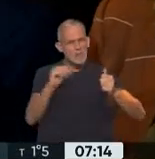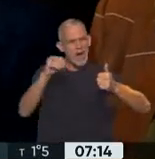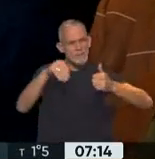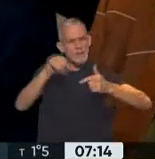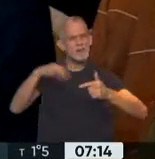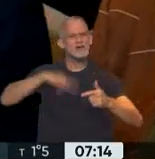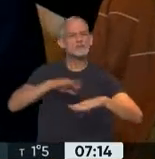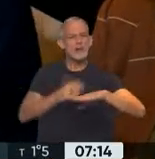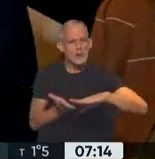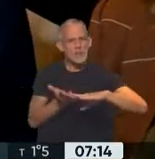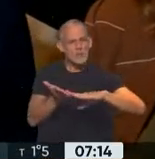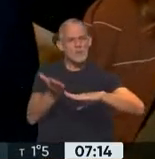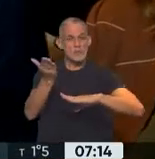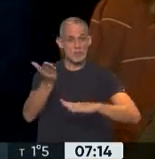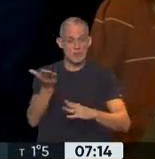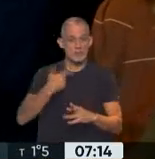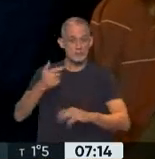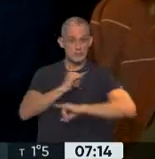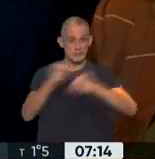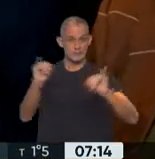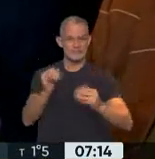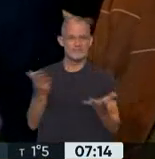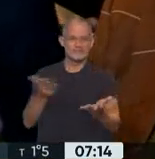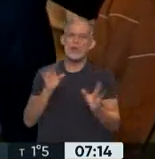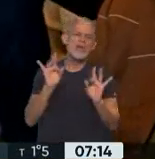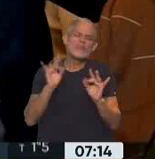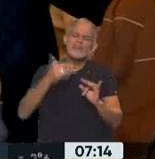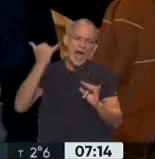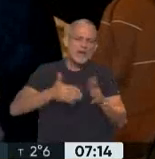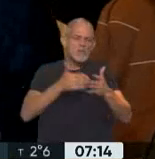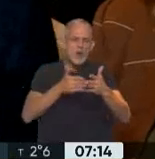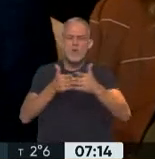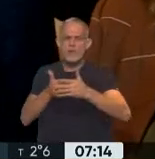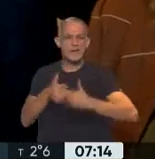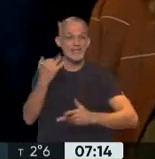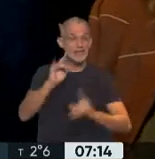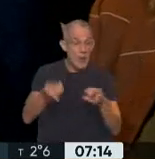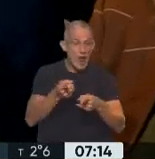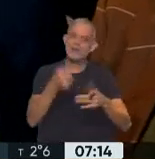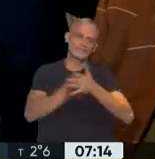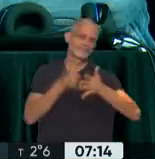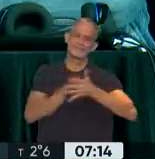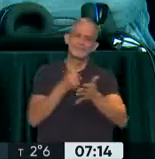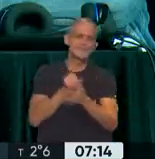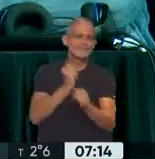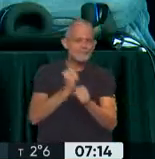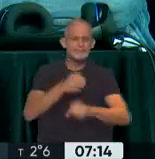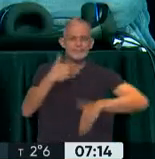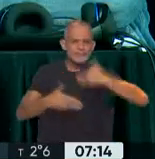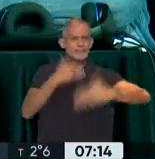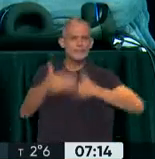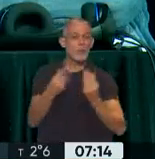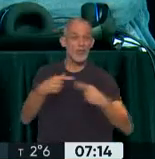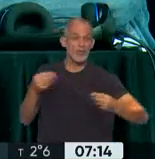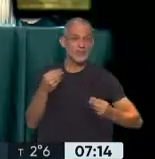aumentando el salario real. Pero lo que decía claramente es que por más dificultades que haya, hay que estar todo el tiempo trabajando en